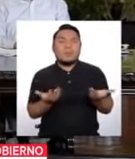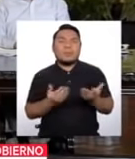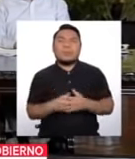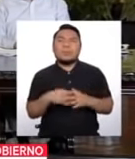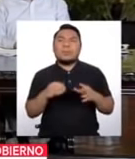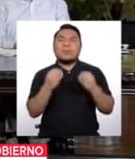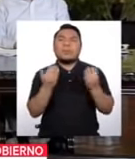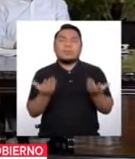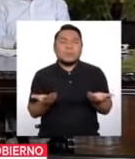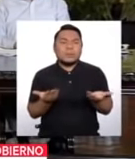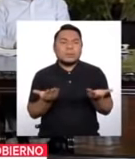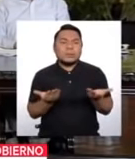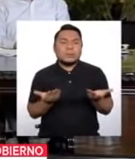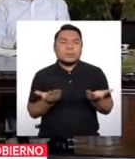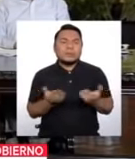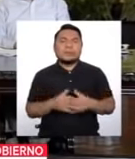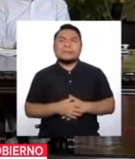sectoriza